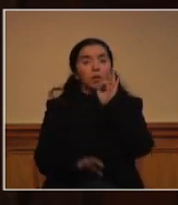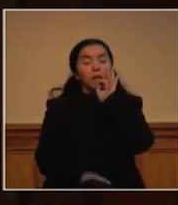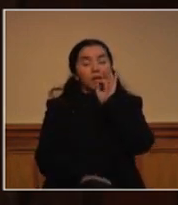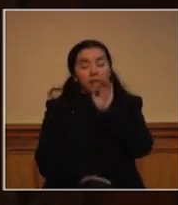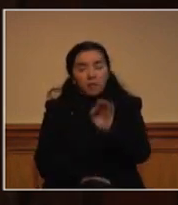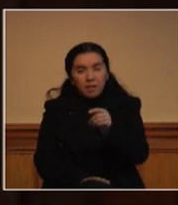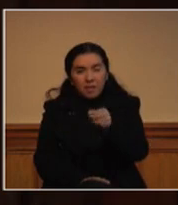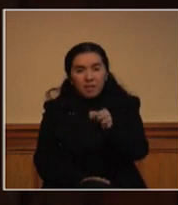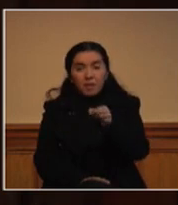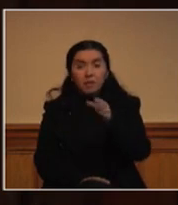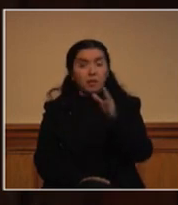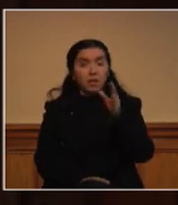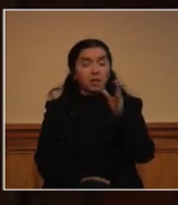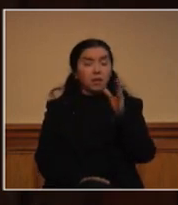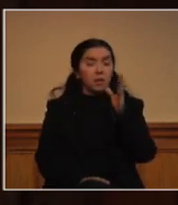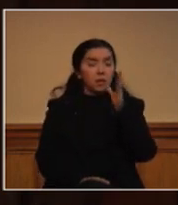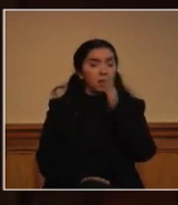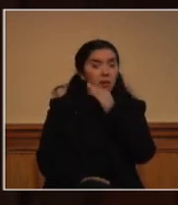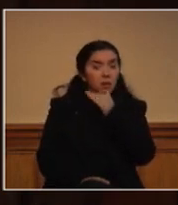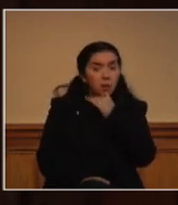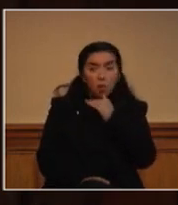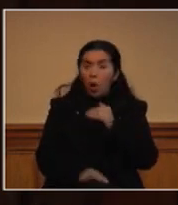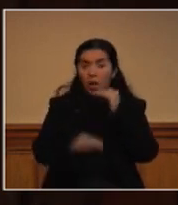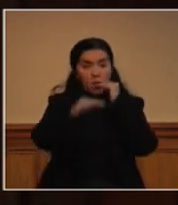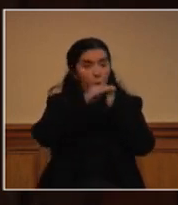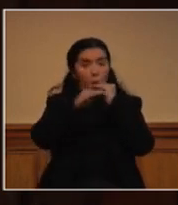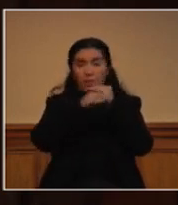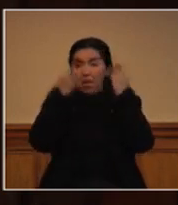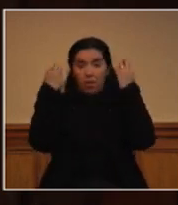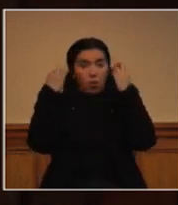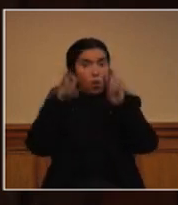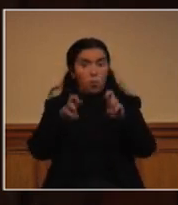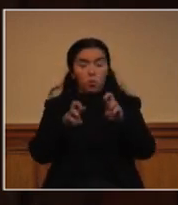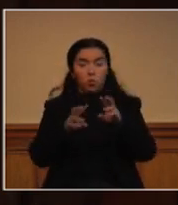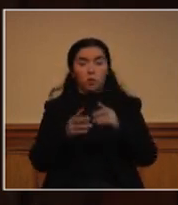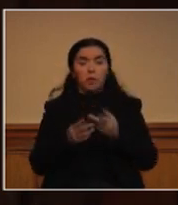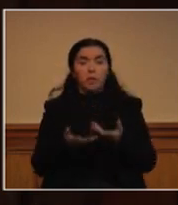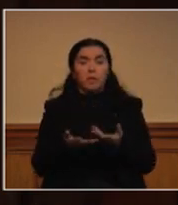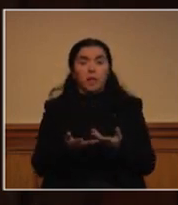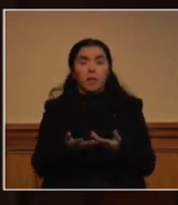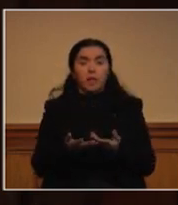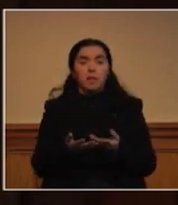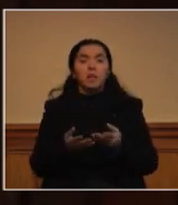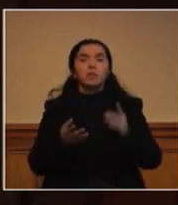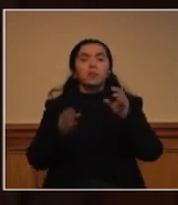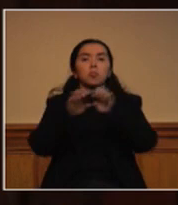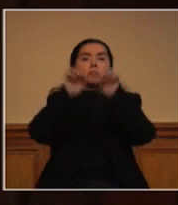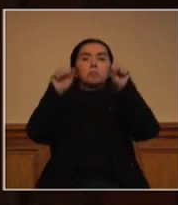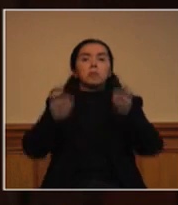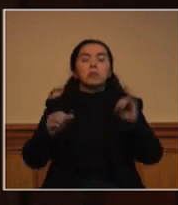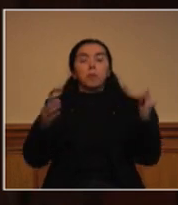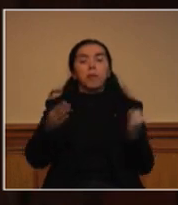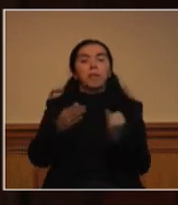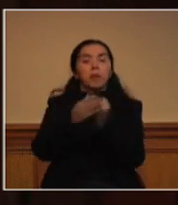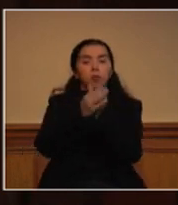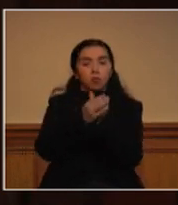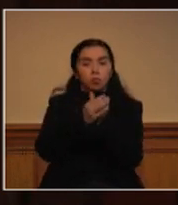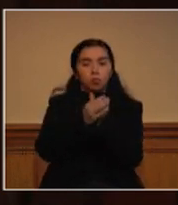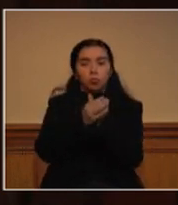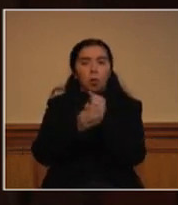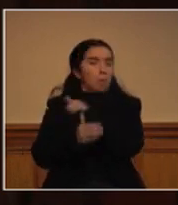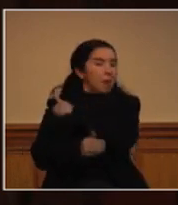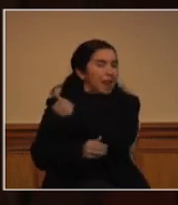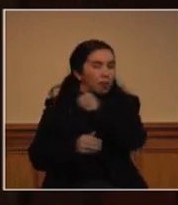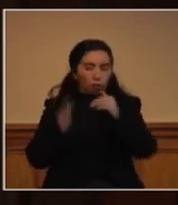referencia a la ausencia de discriminación, igualdad de oportunidades, de un sistema de inclusión en relación a todos los niveles